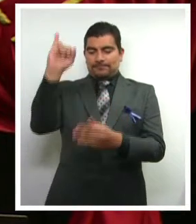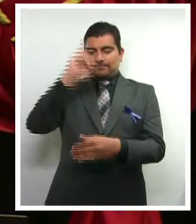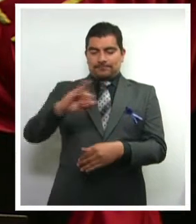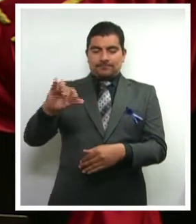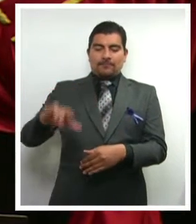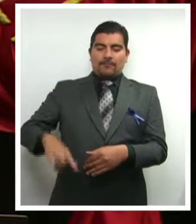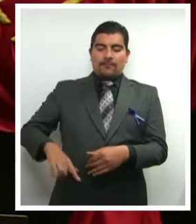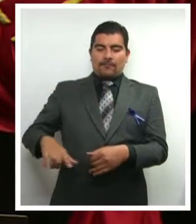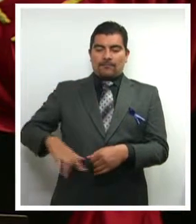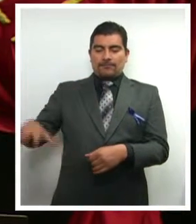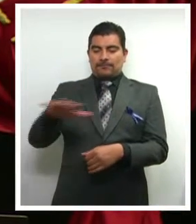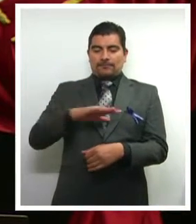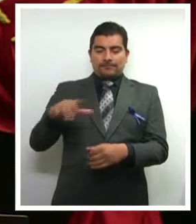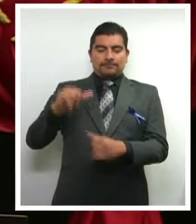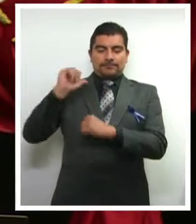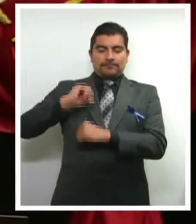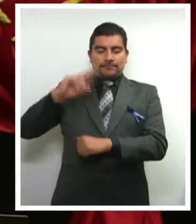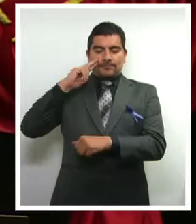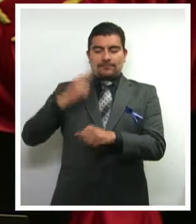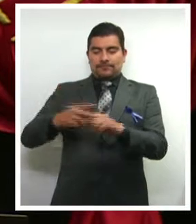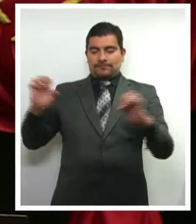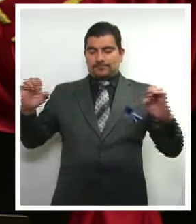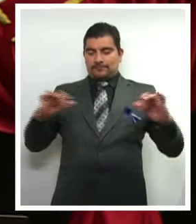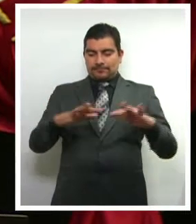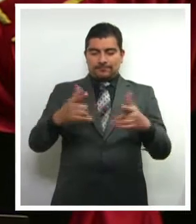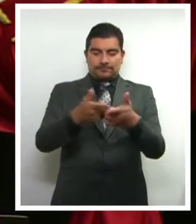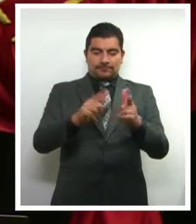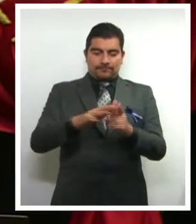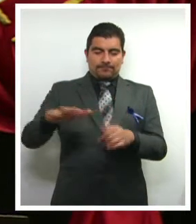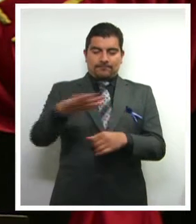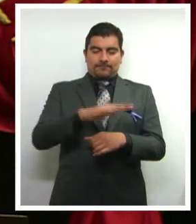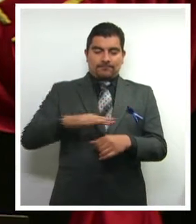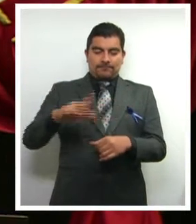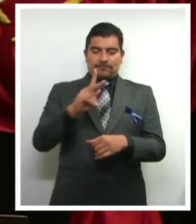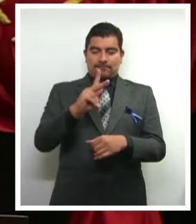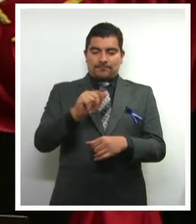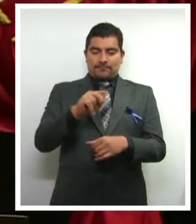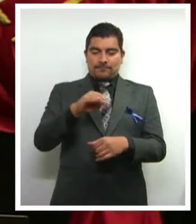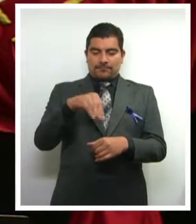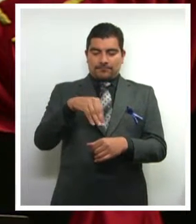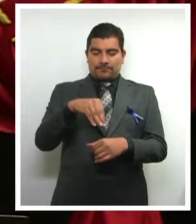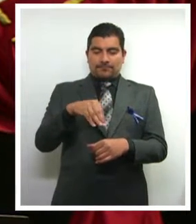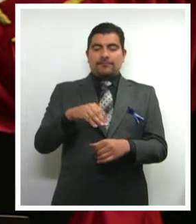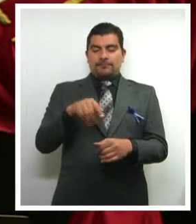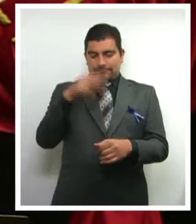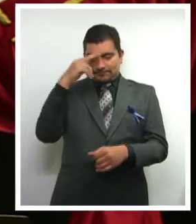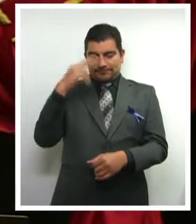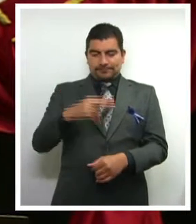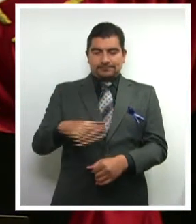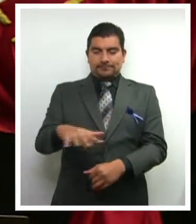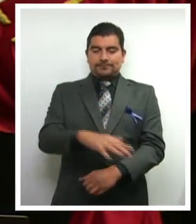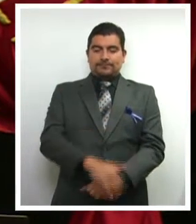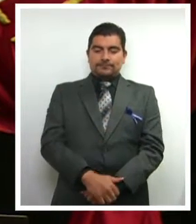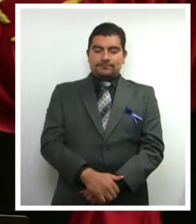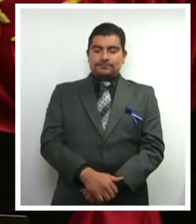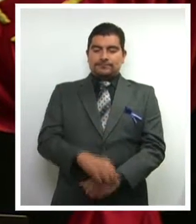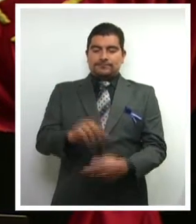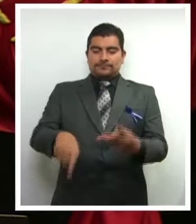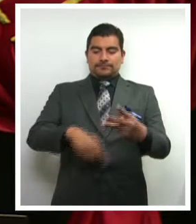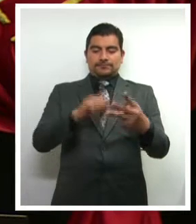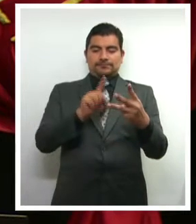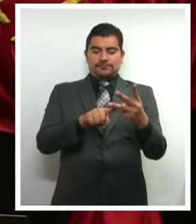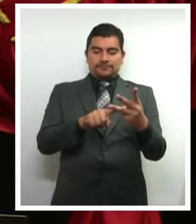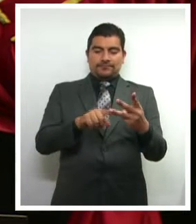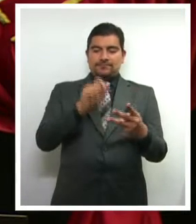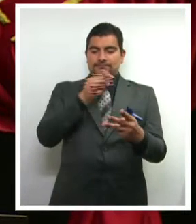gobierno a cargo de los constituyentes integrantes del Grupo Parlamentario del Partido Verde Ecologista de México. 3.